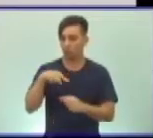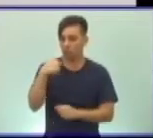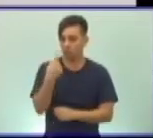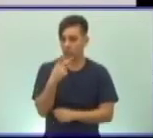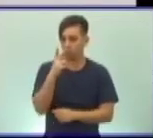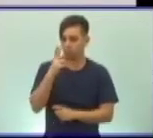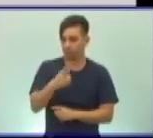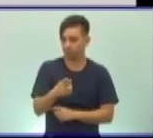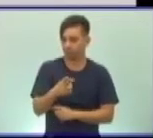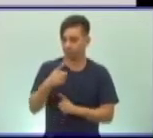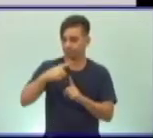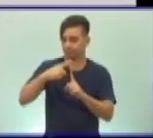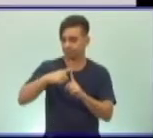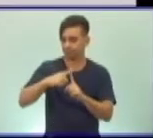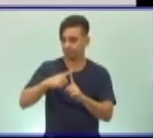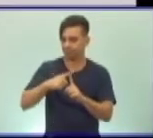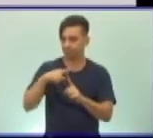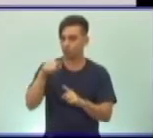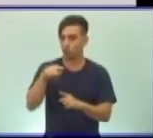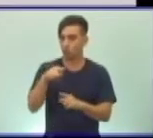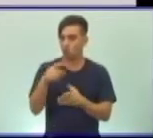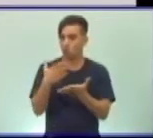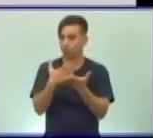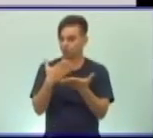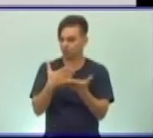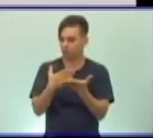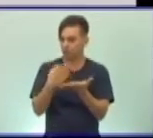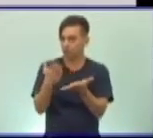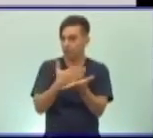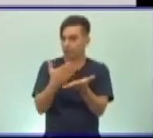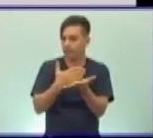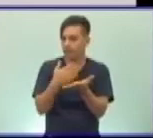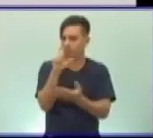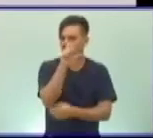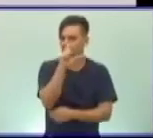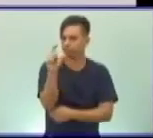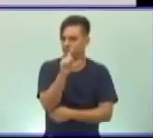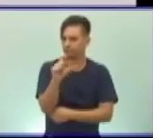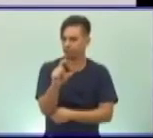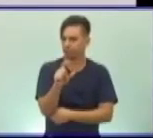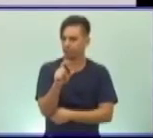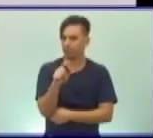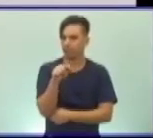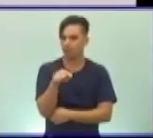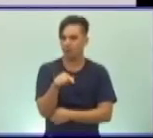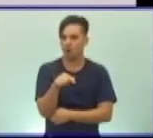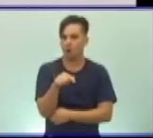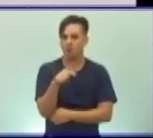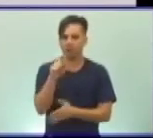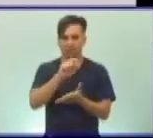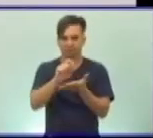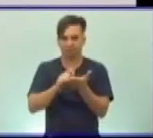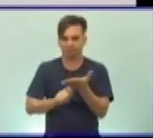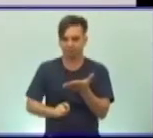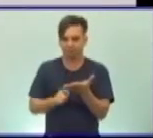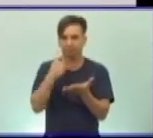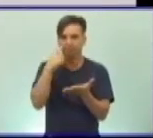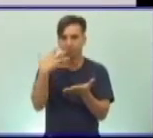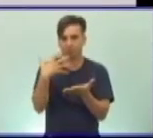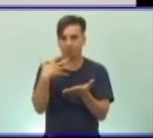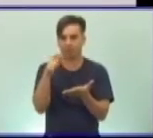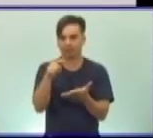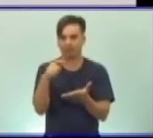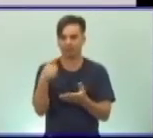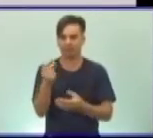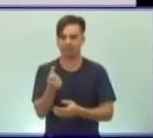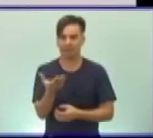presentar, estudia con tu libro de texto los recuadros que te estamos indicando en esta lámina. Copia muy